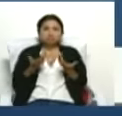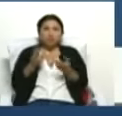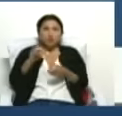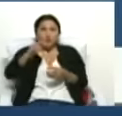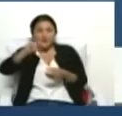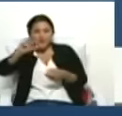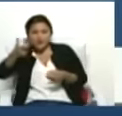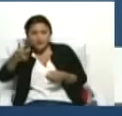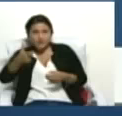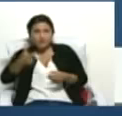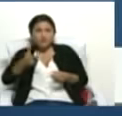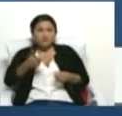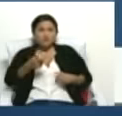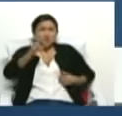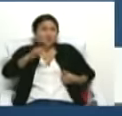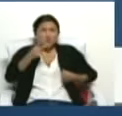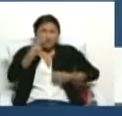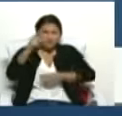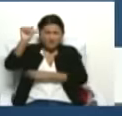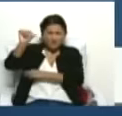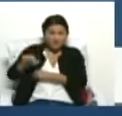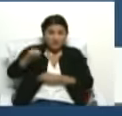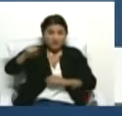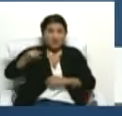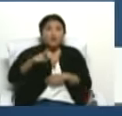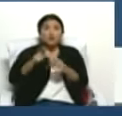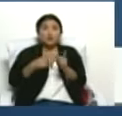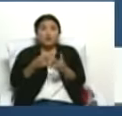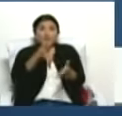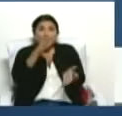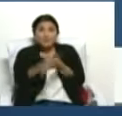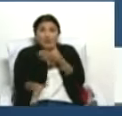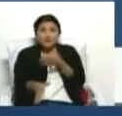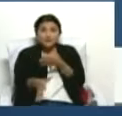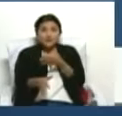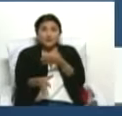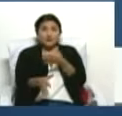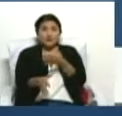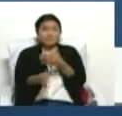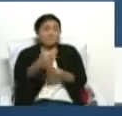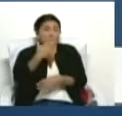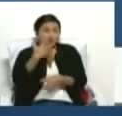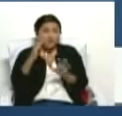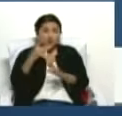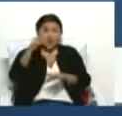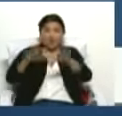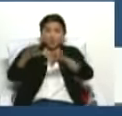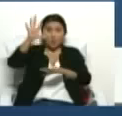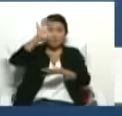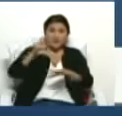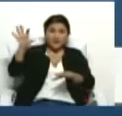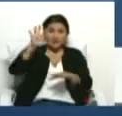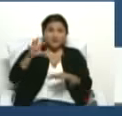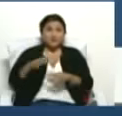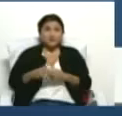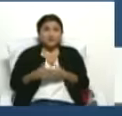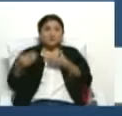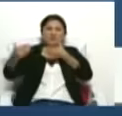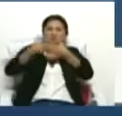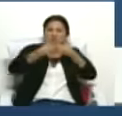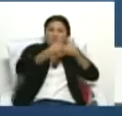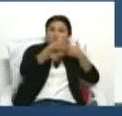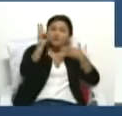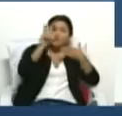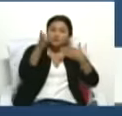Eso jamás se ha visto. ¿Qué pasaría, como dije, en naciones que hoy atacan a nuestro país